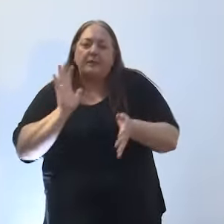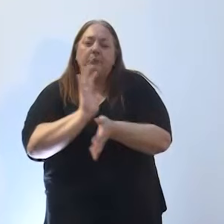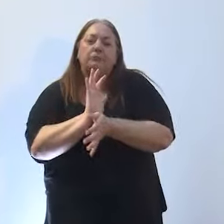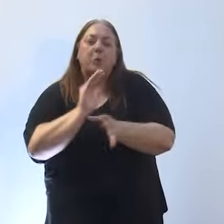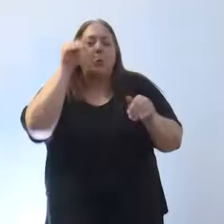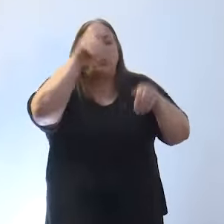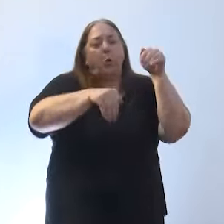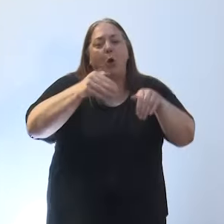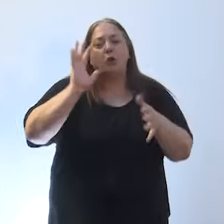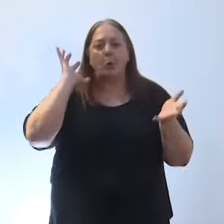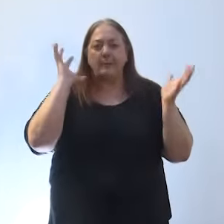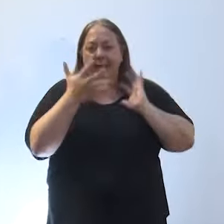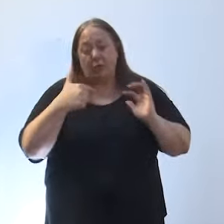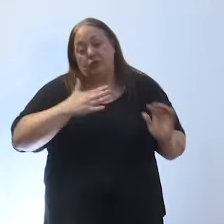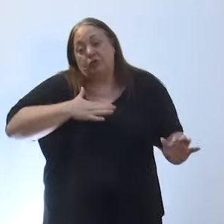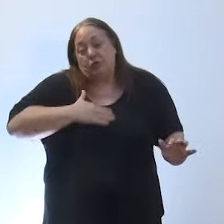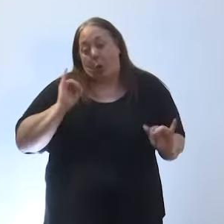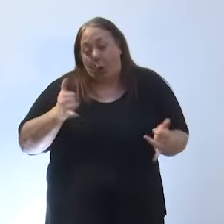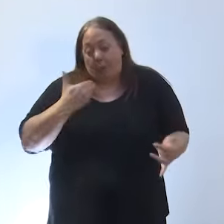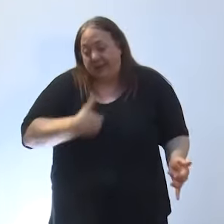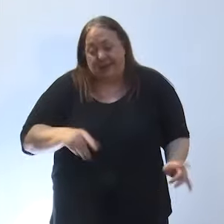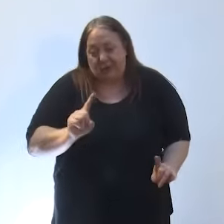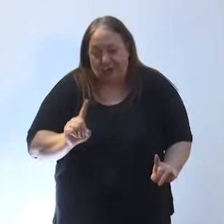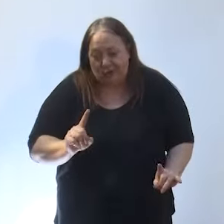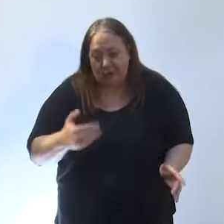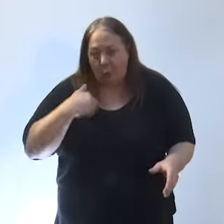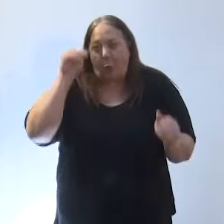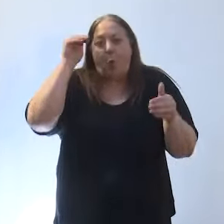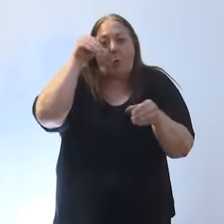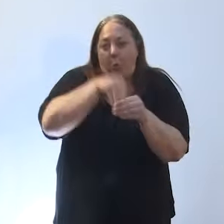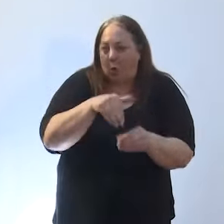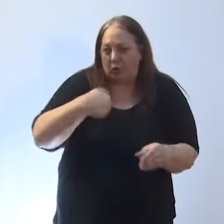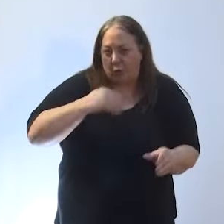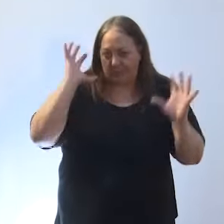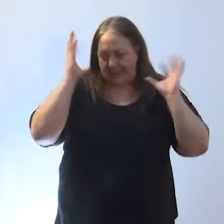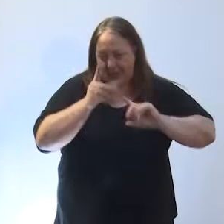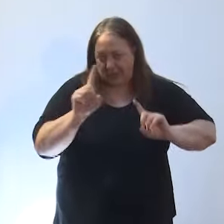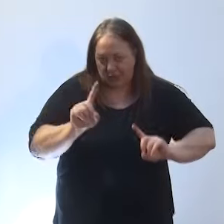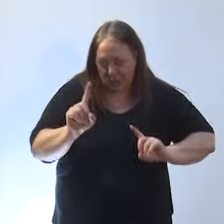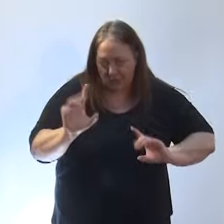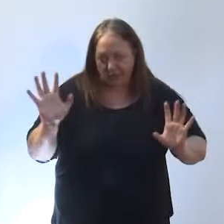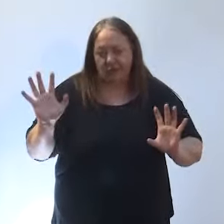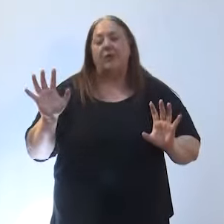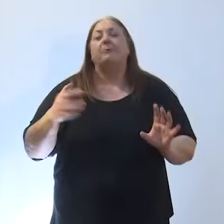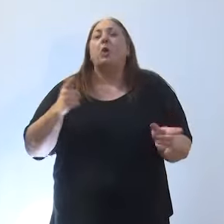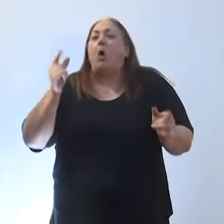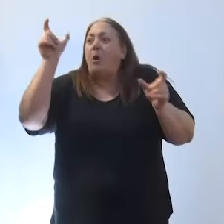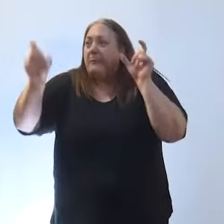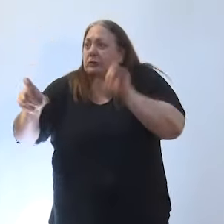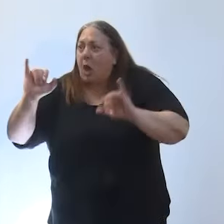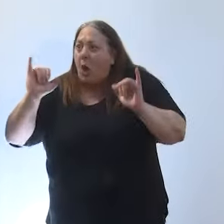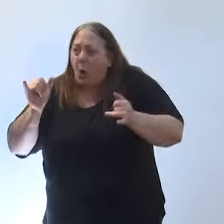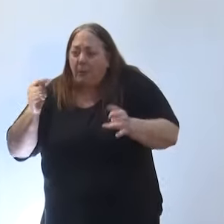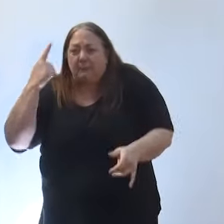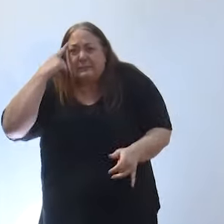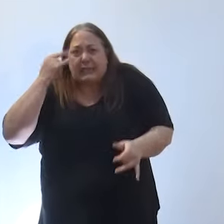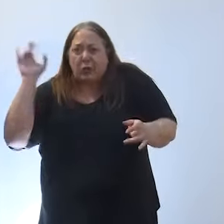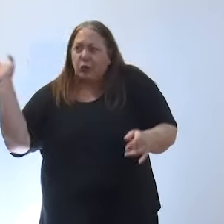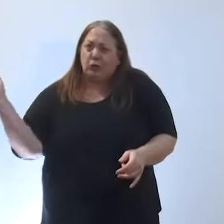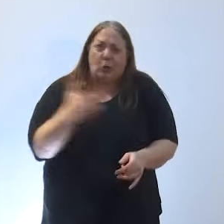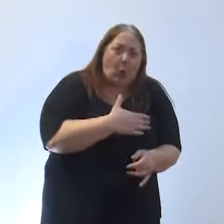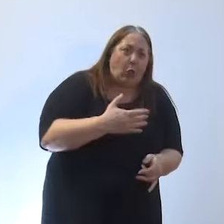caso porque no soy joven y no lo voté pero se cree realmente que son chicos que están en la pavada O de